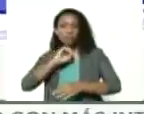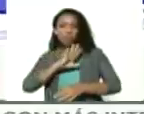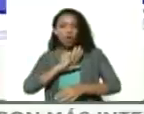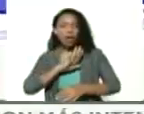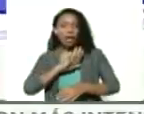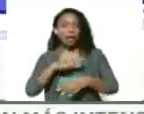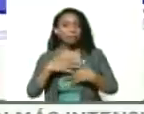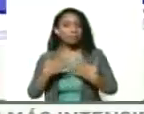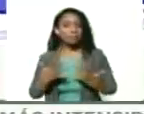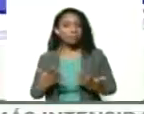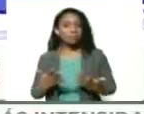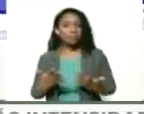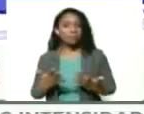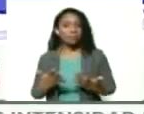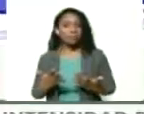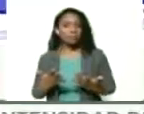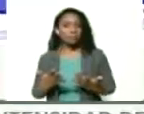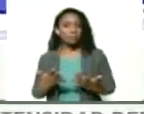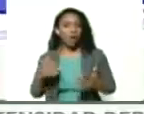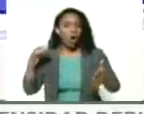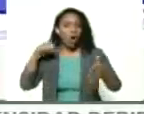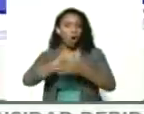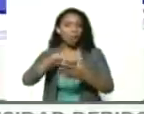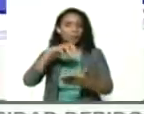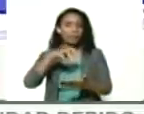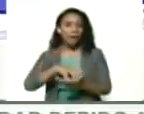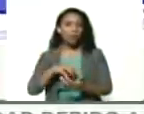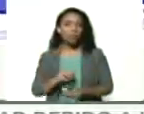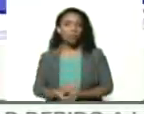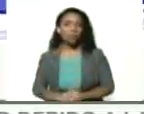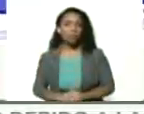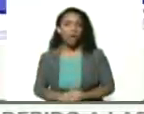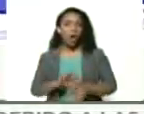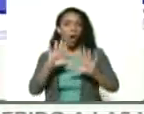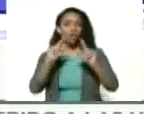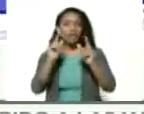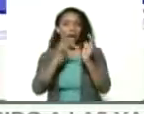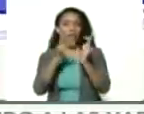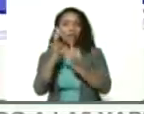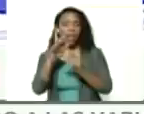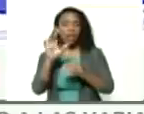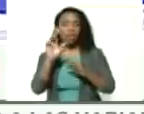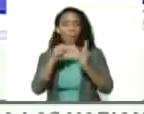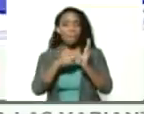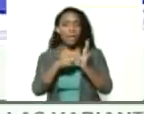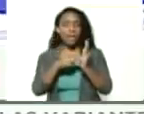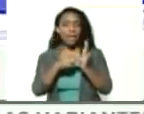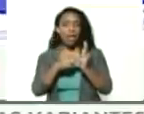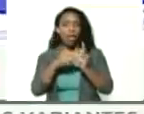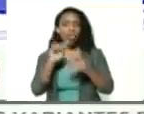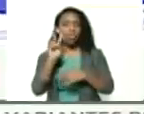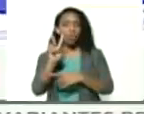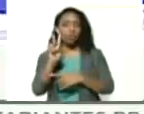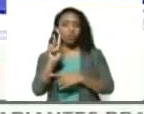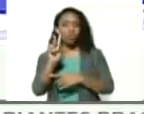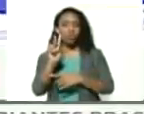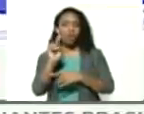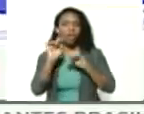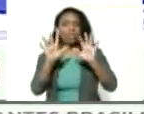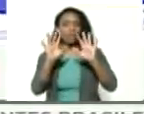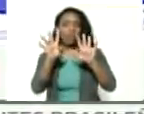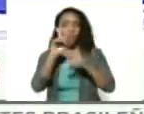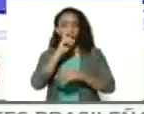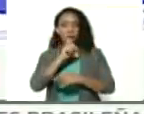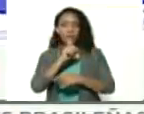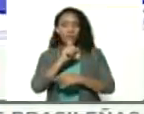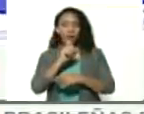de el golpe de Estado del 11 de abril de 2002, hace 19 años,